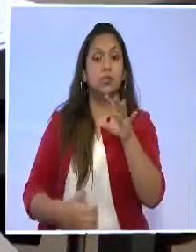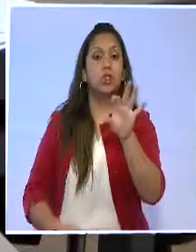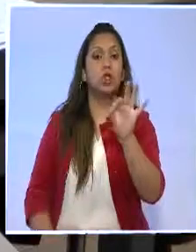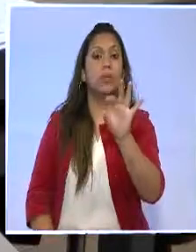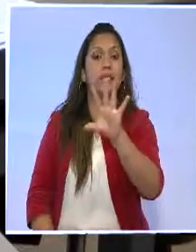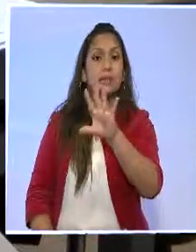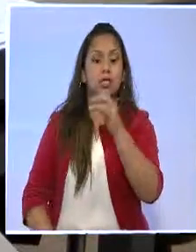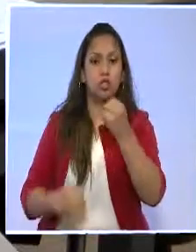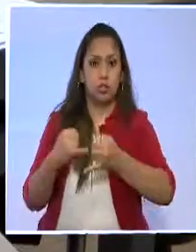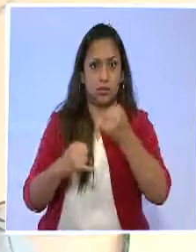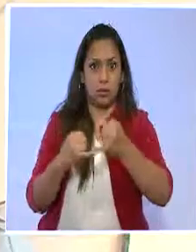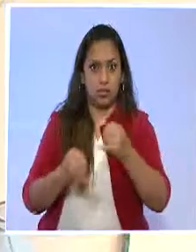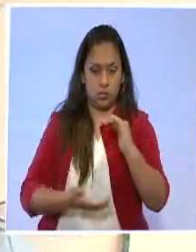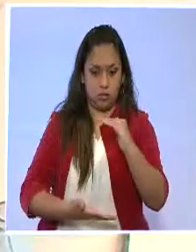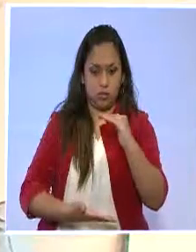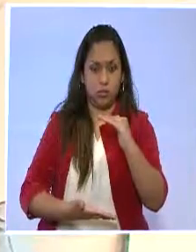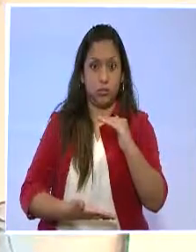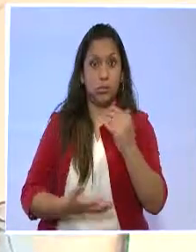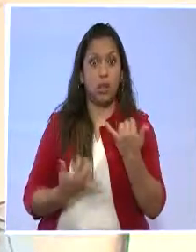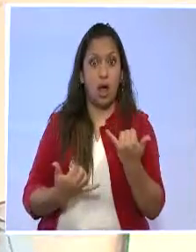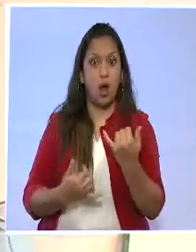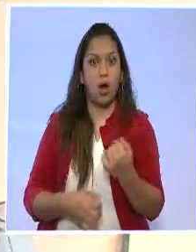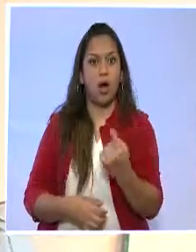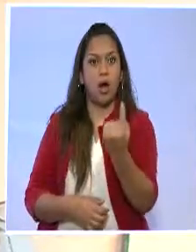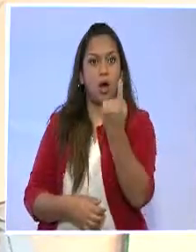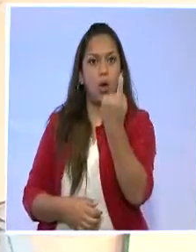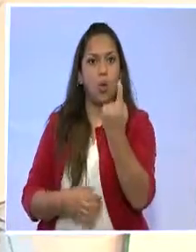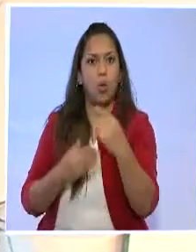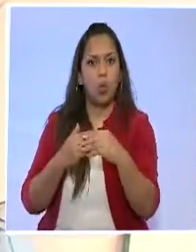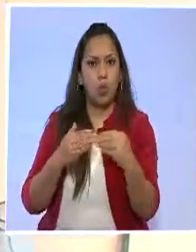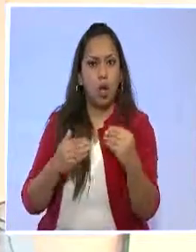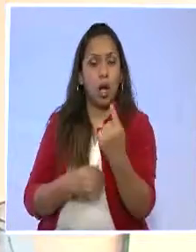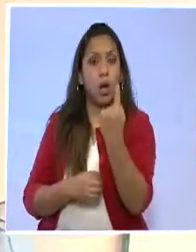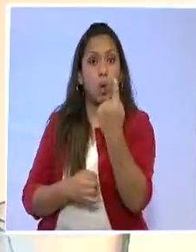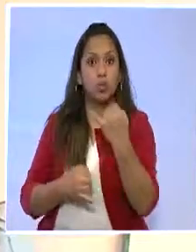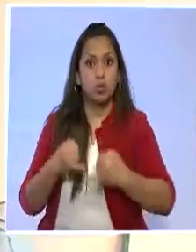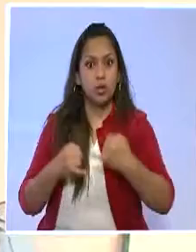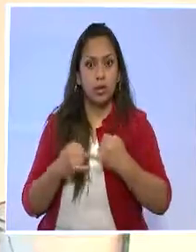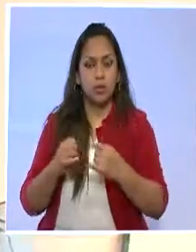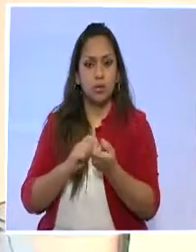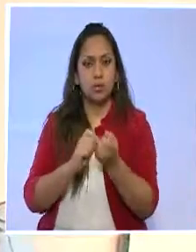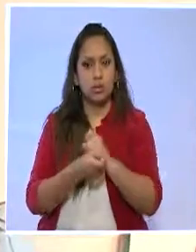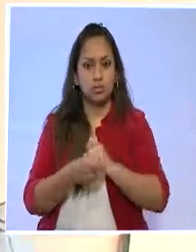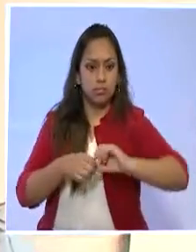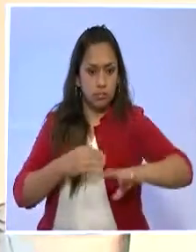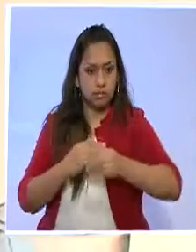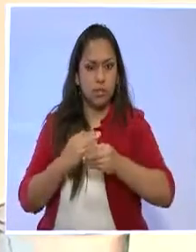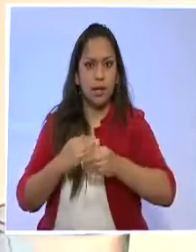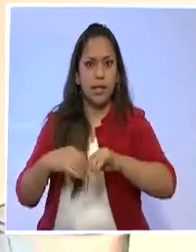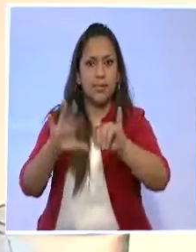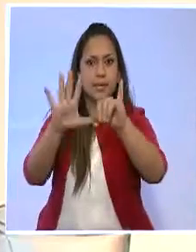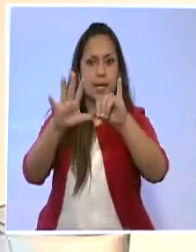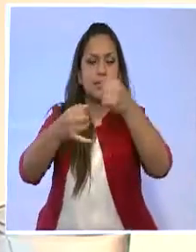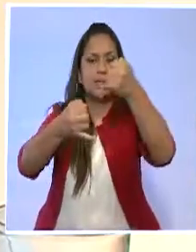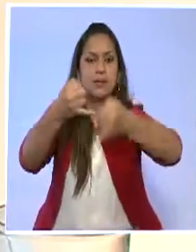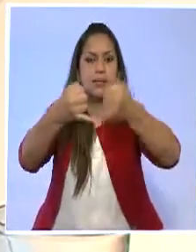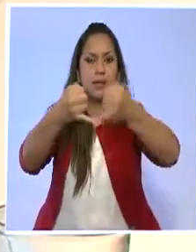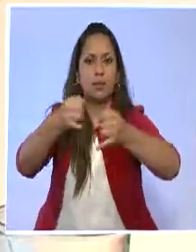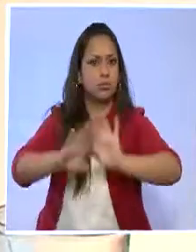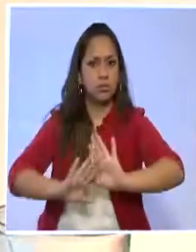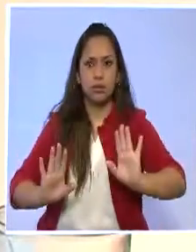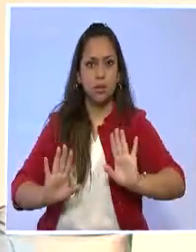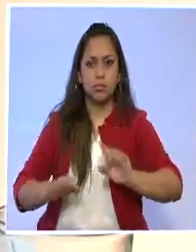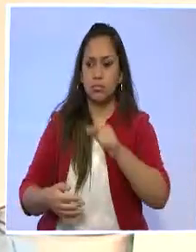pasaría a costar un dólar un centavo cuál es la diferencia 6 centavos y en la cerveza de 300